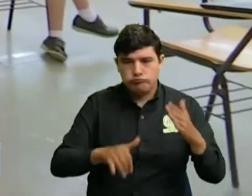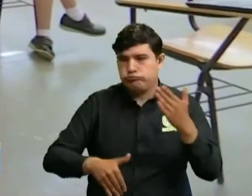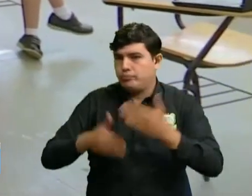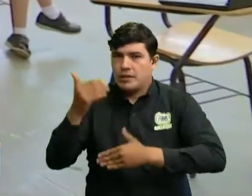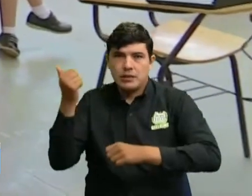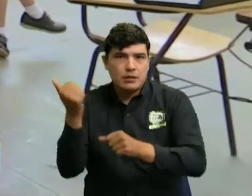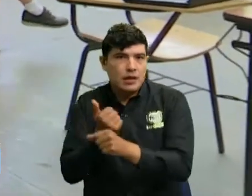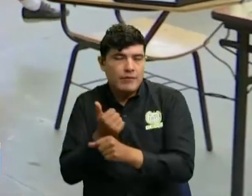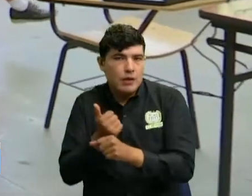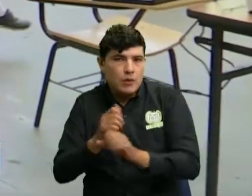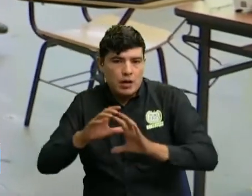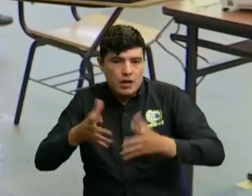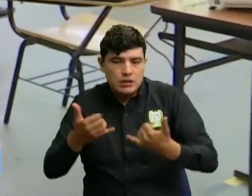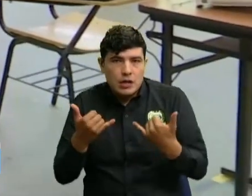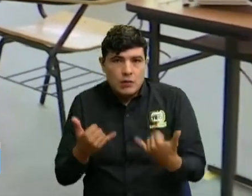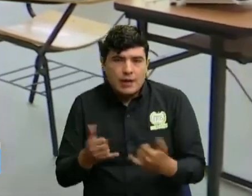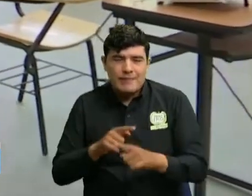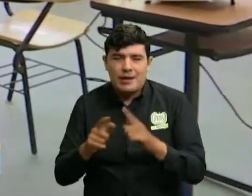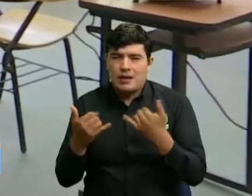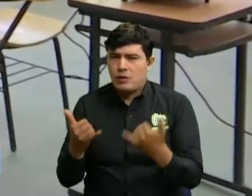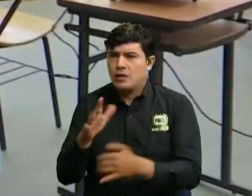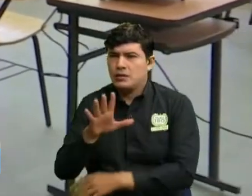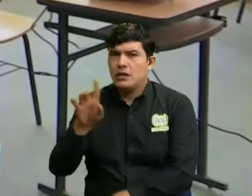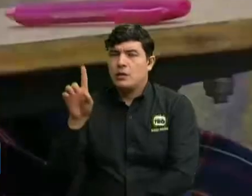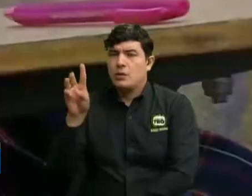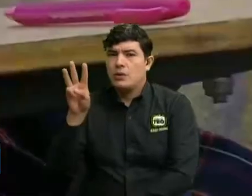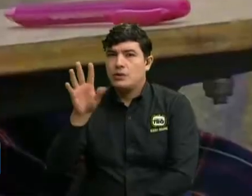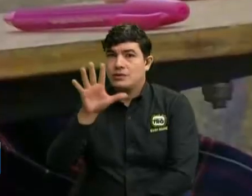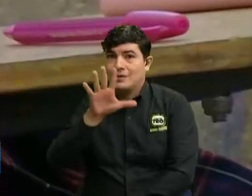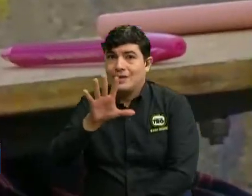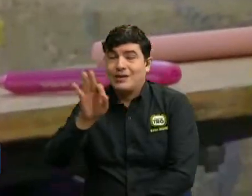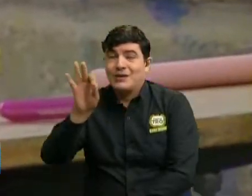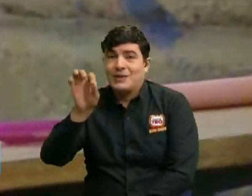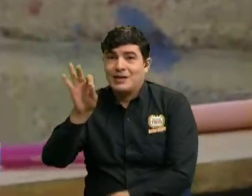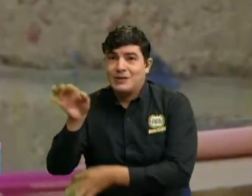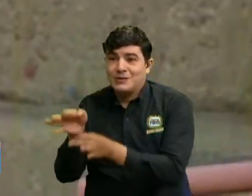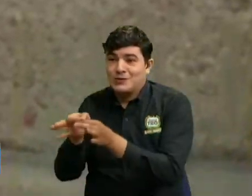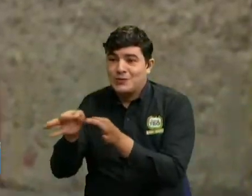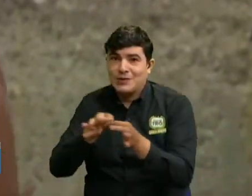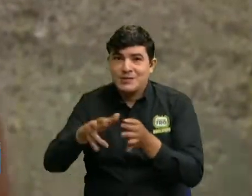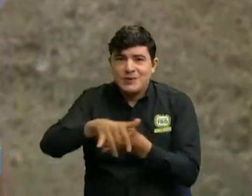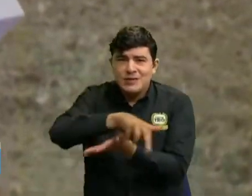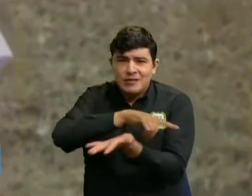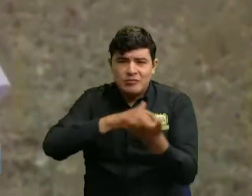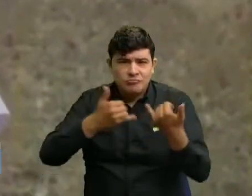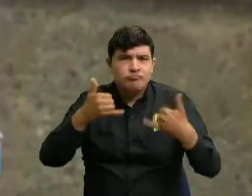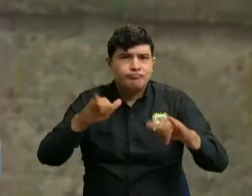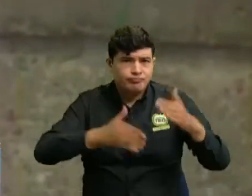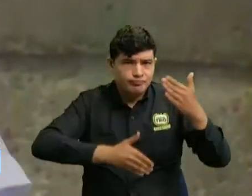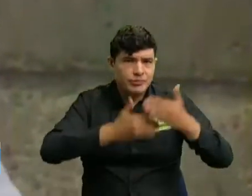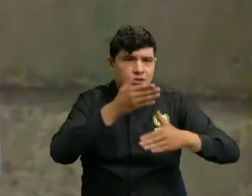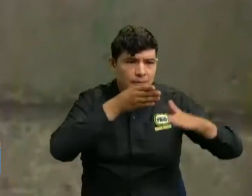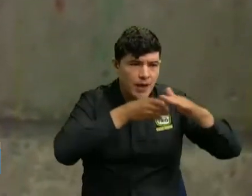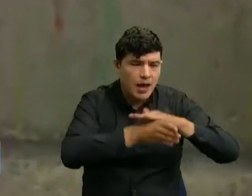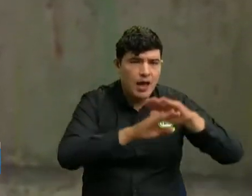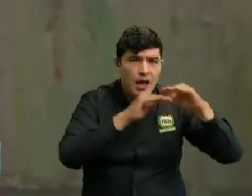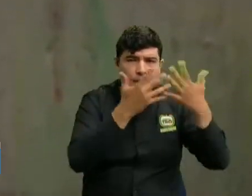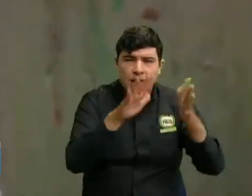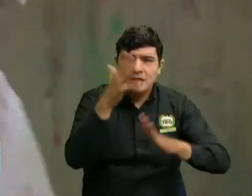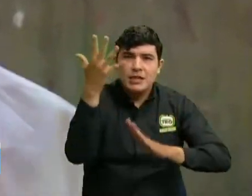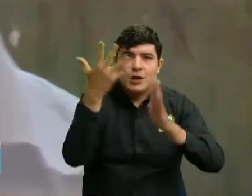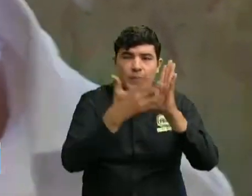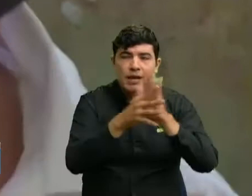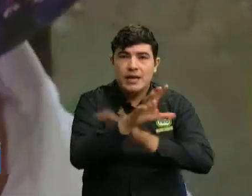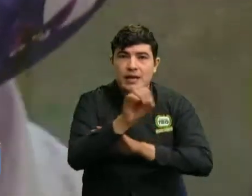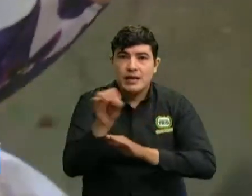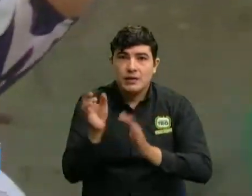municipios ya iniciaron sus procesos de regreso a clases con alternancia aproximadamente 5.500 estudiantes